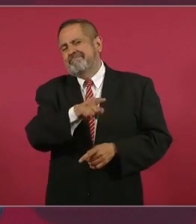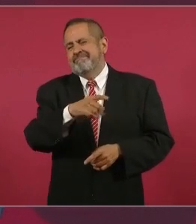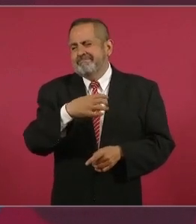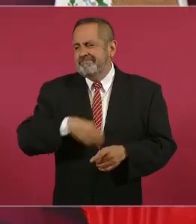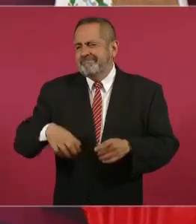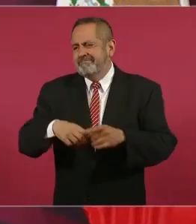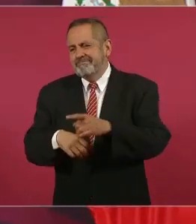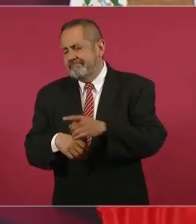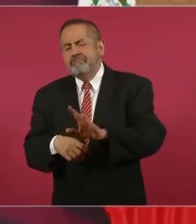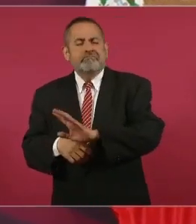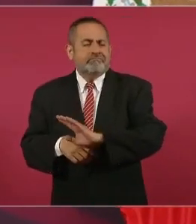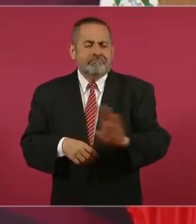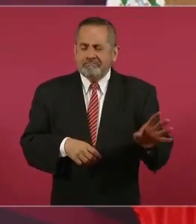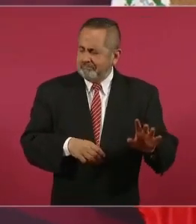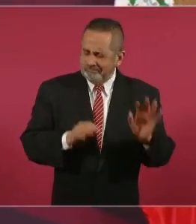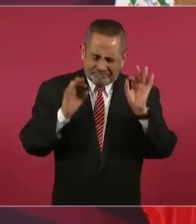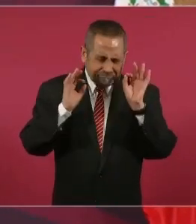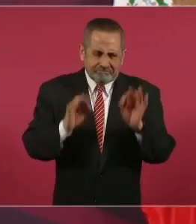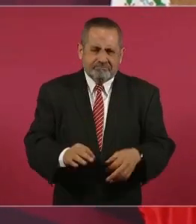porque